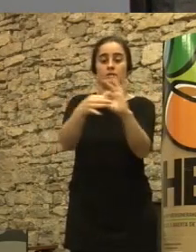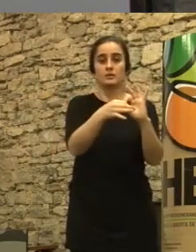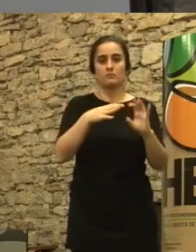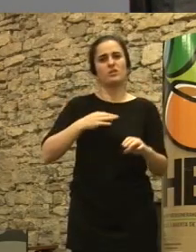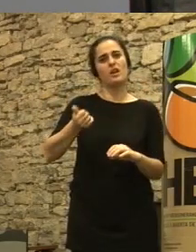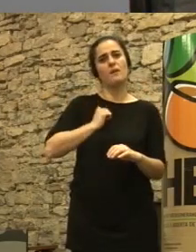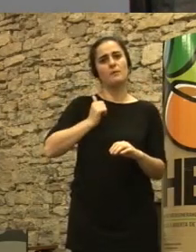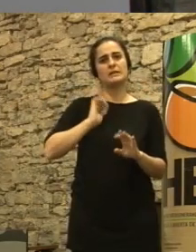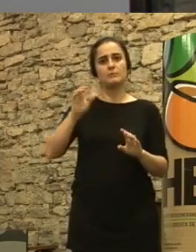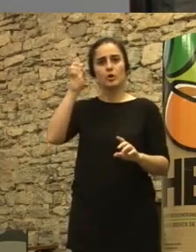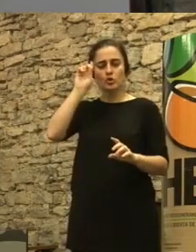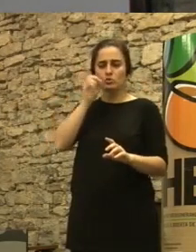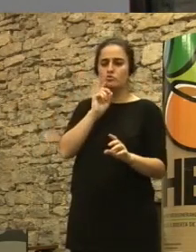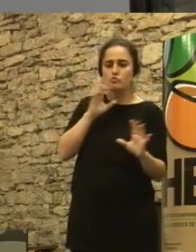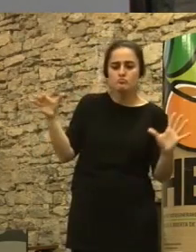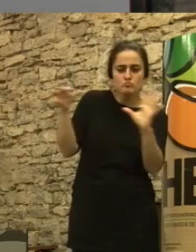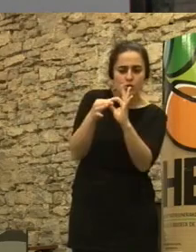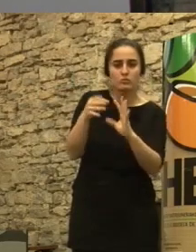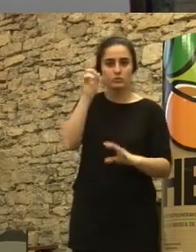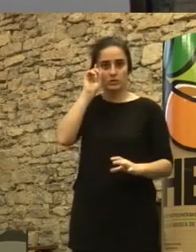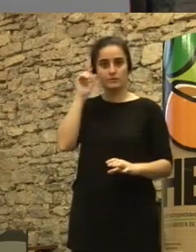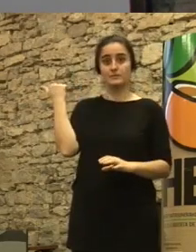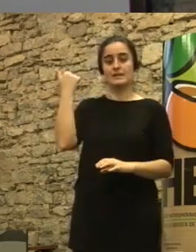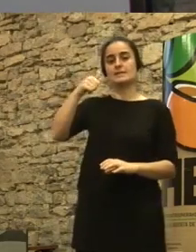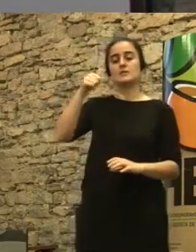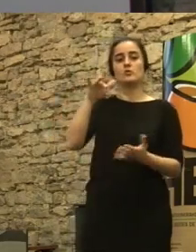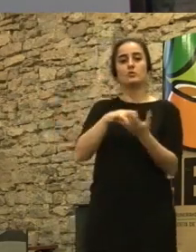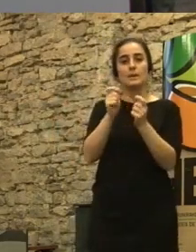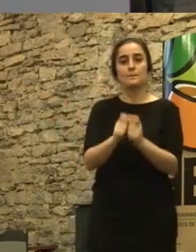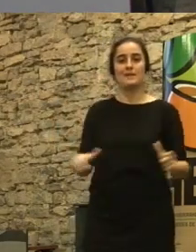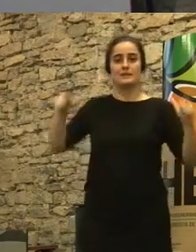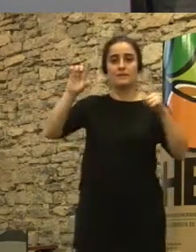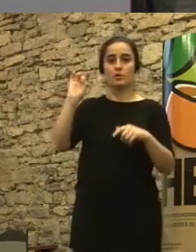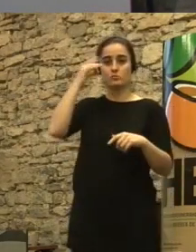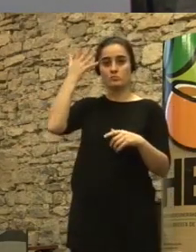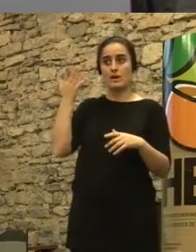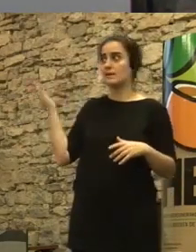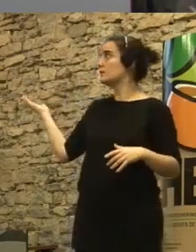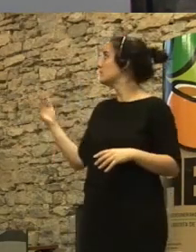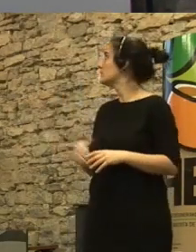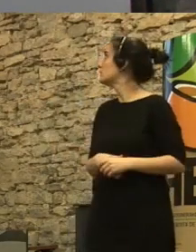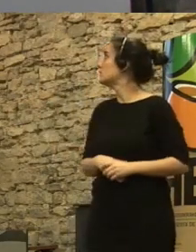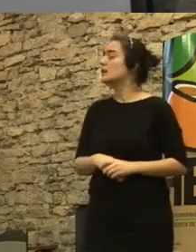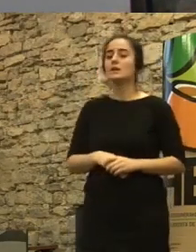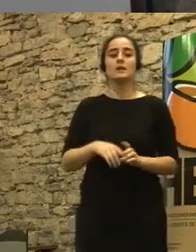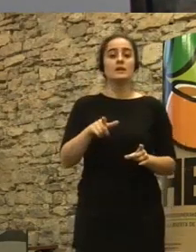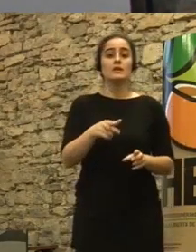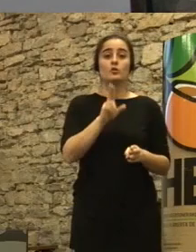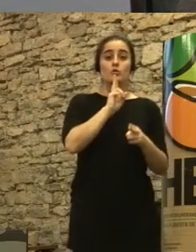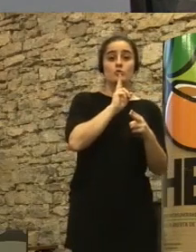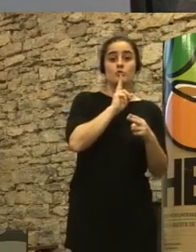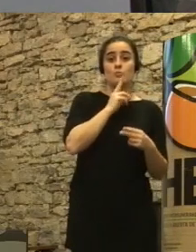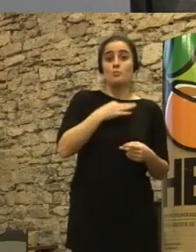beneficiarían, pero no saben cómo. Este señor ha creado una plataforma que tiene esta pinta, que permite con nombre